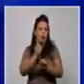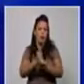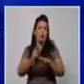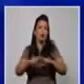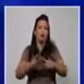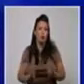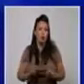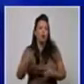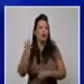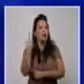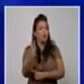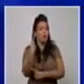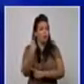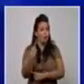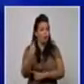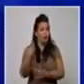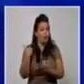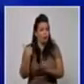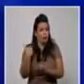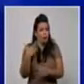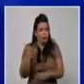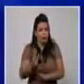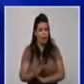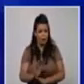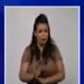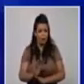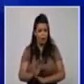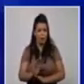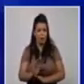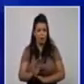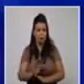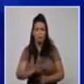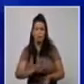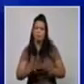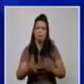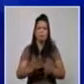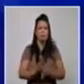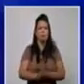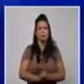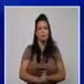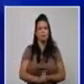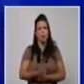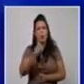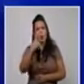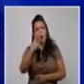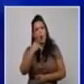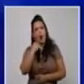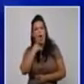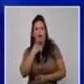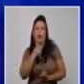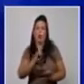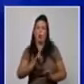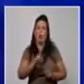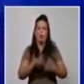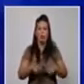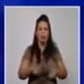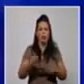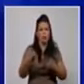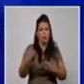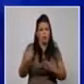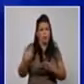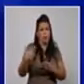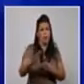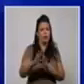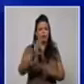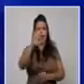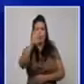periodo de aproximadamente, no digamos un año, pero 8 o 9 meses, en que quizás podamos